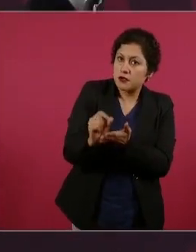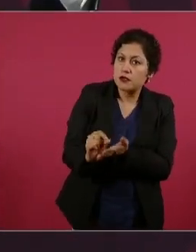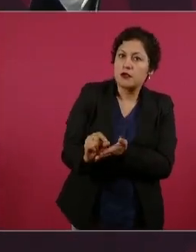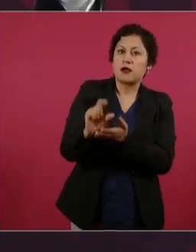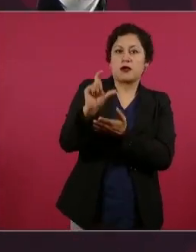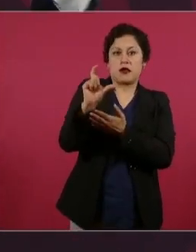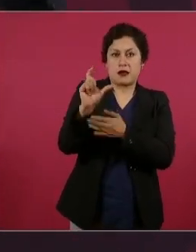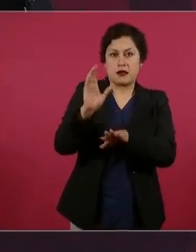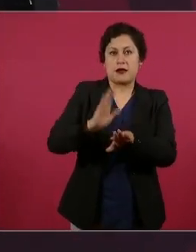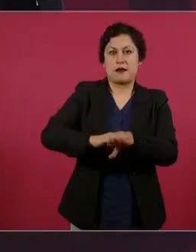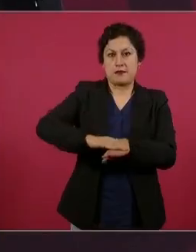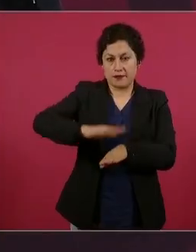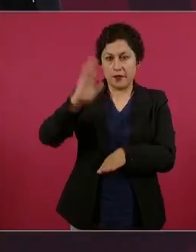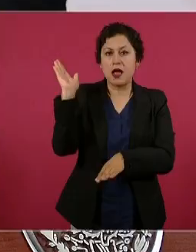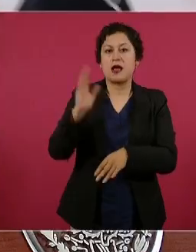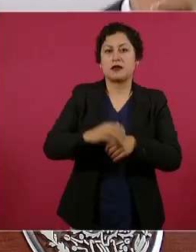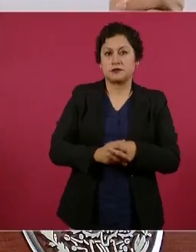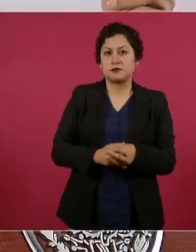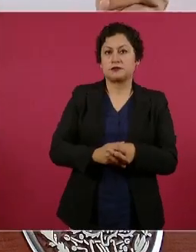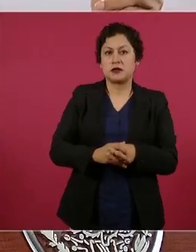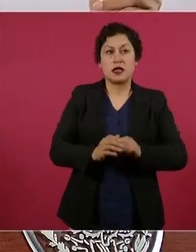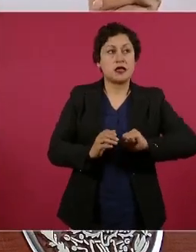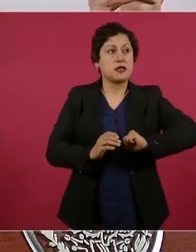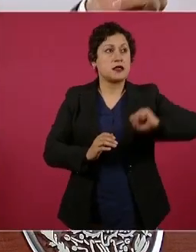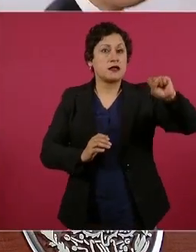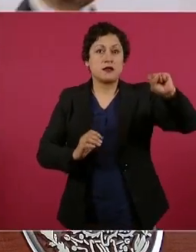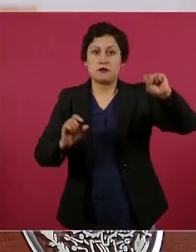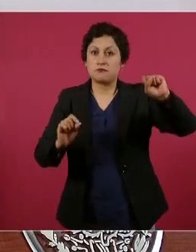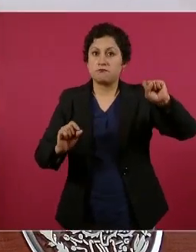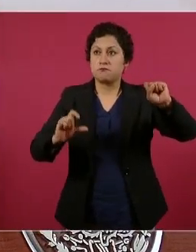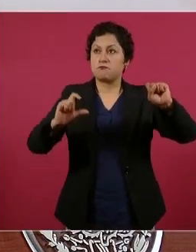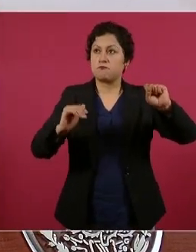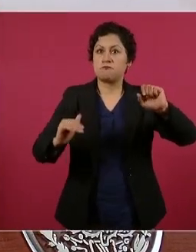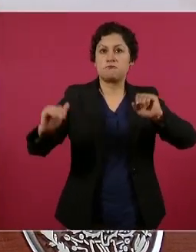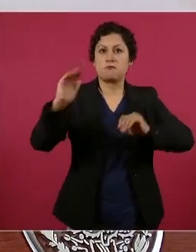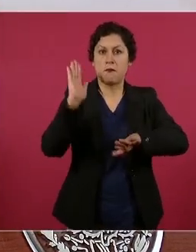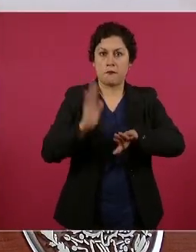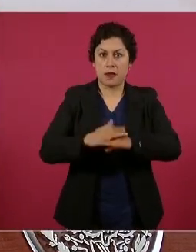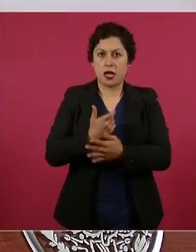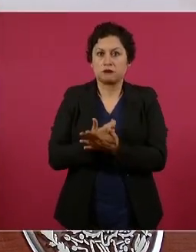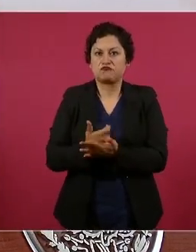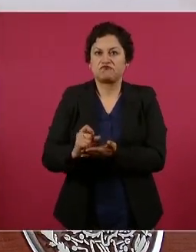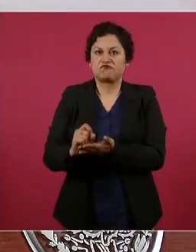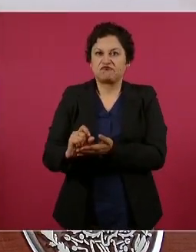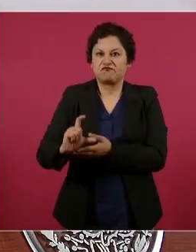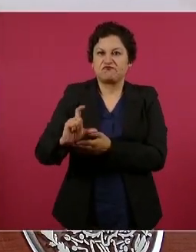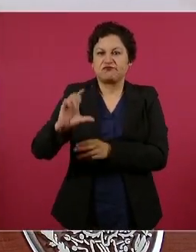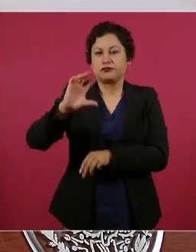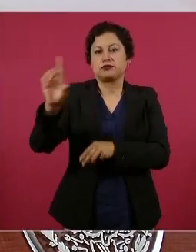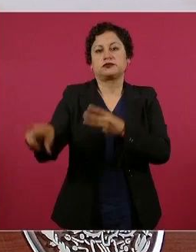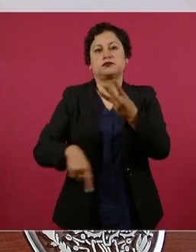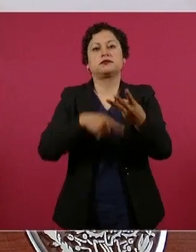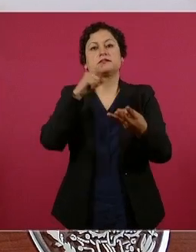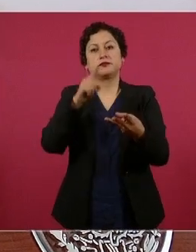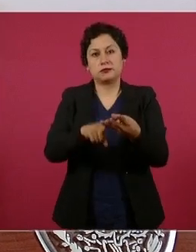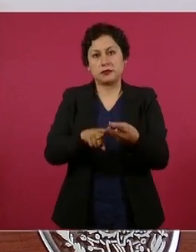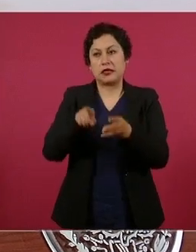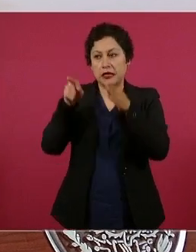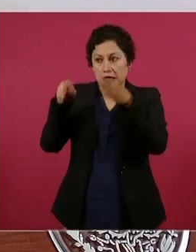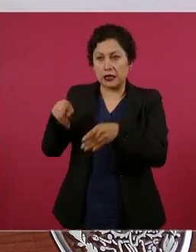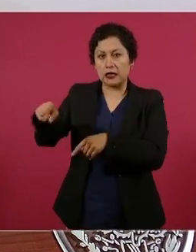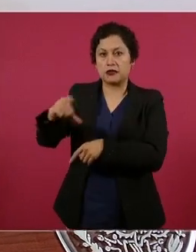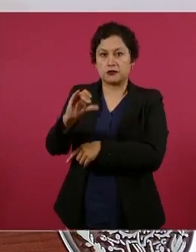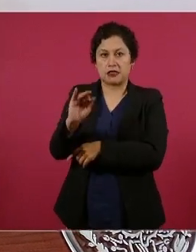siempre estuviese por encima de la inflación. Y lo tercero, para el caso de los trabajadores